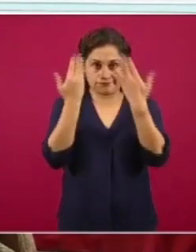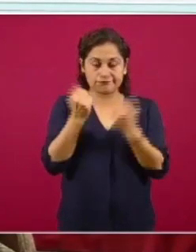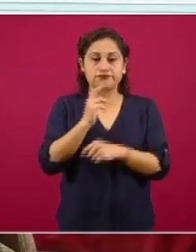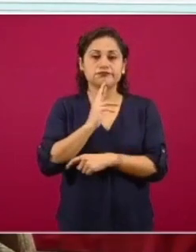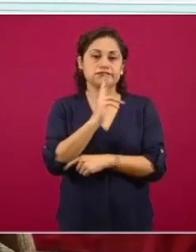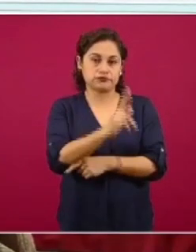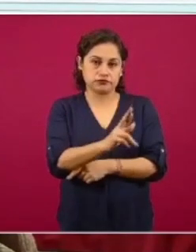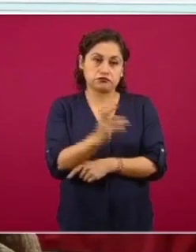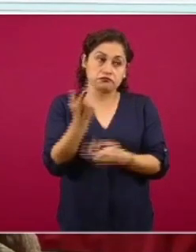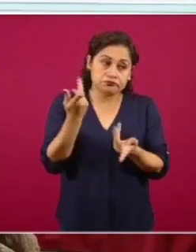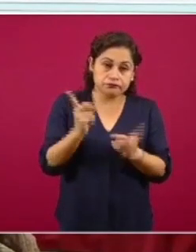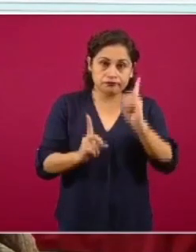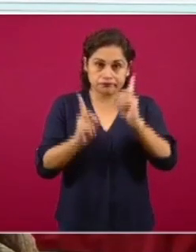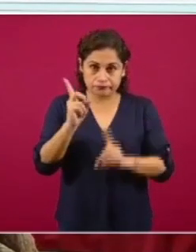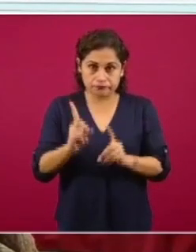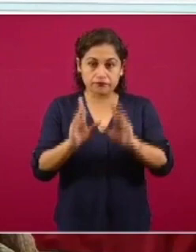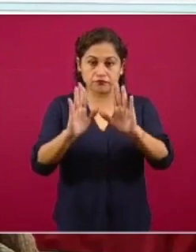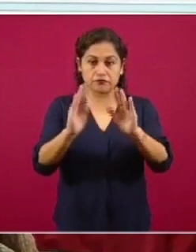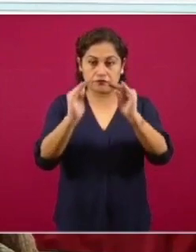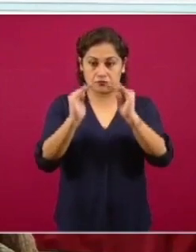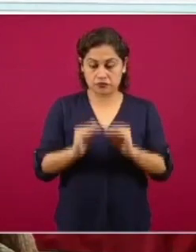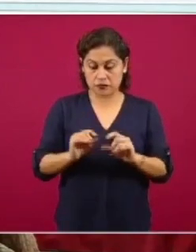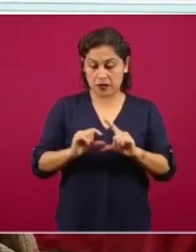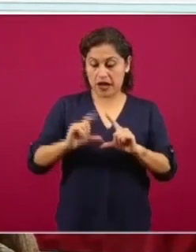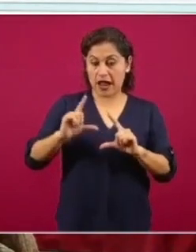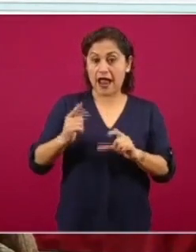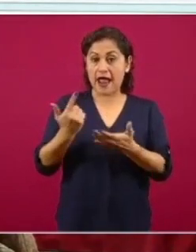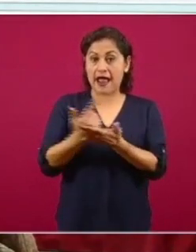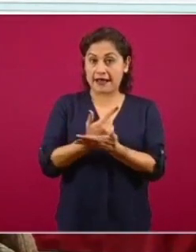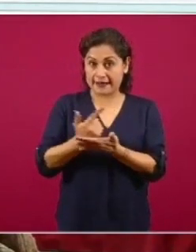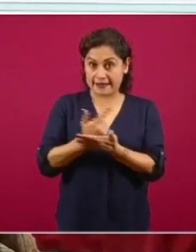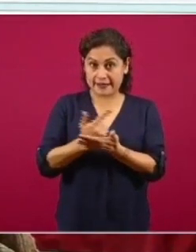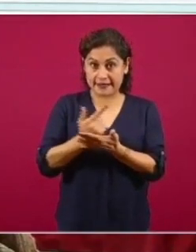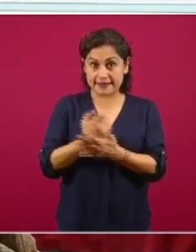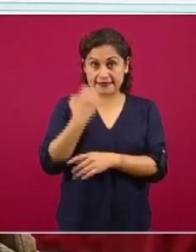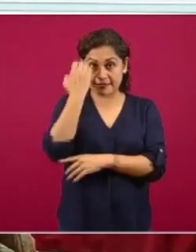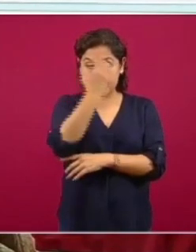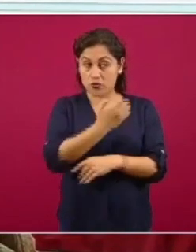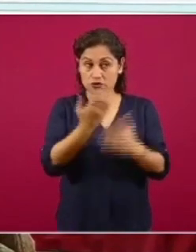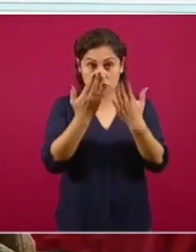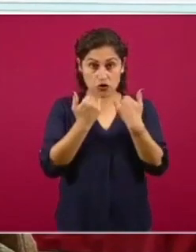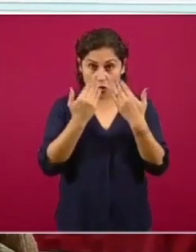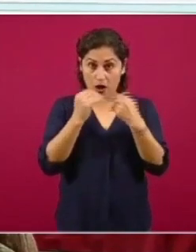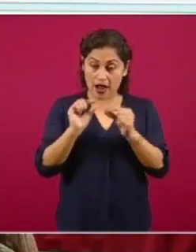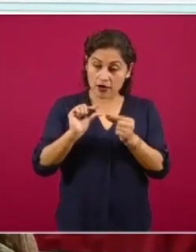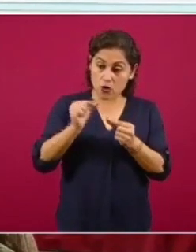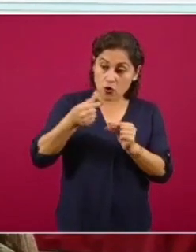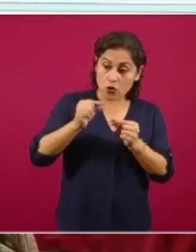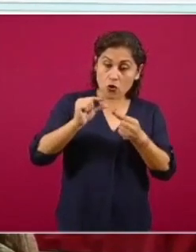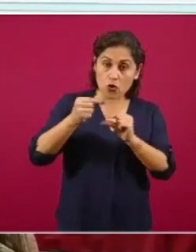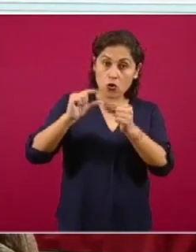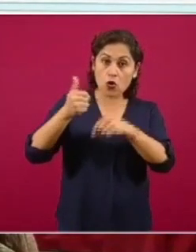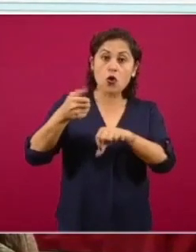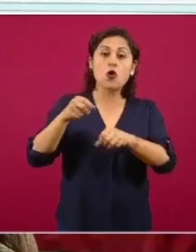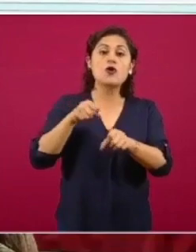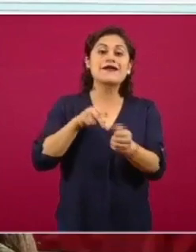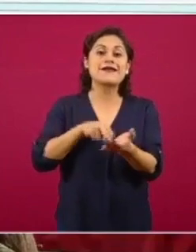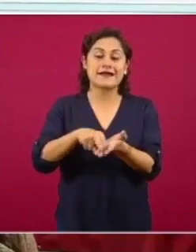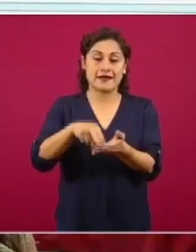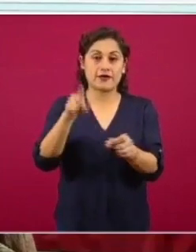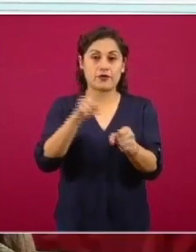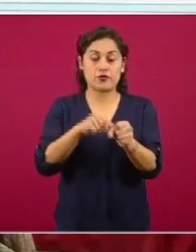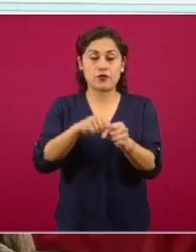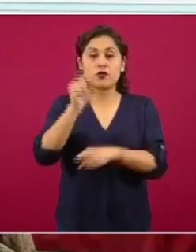los grises a los que no se les tomó la muestra como los que constituyen en el color negro son aquellos individuos que tenemos que de alguna